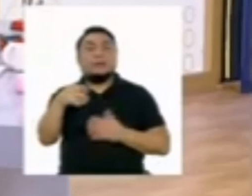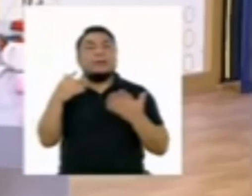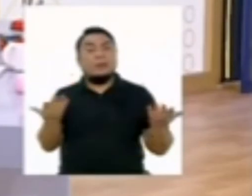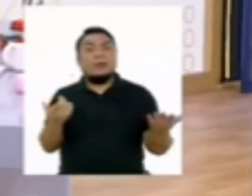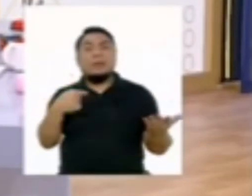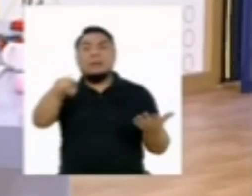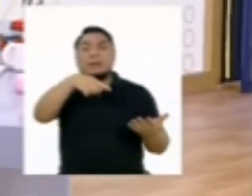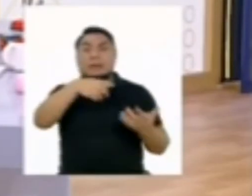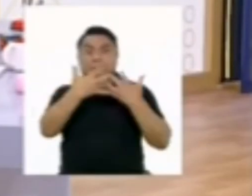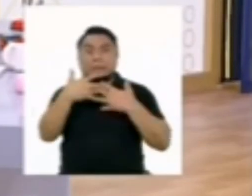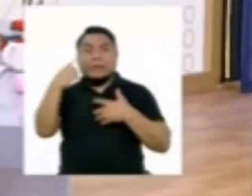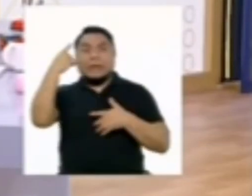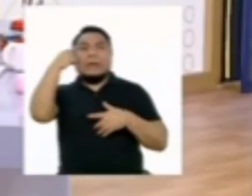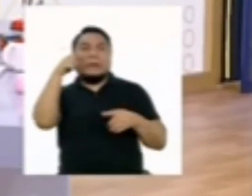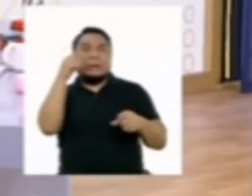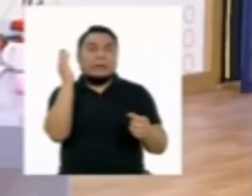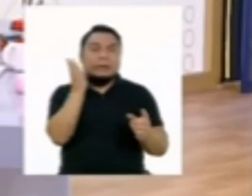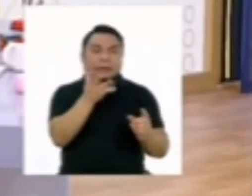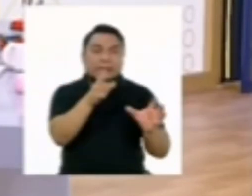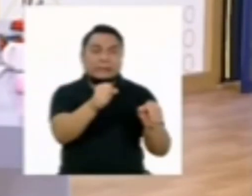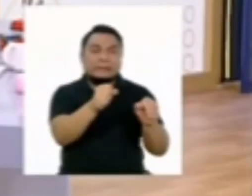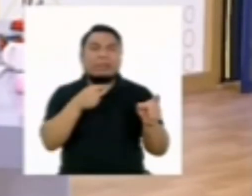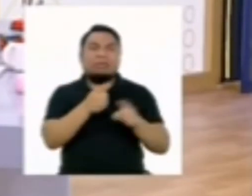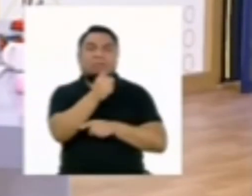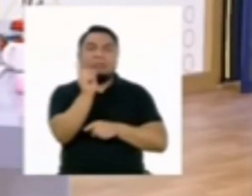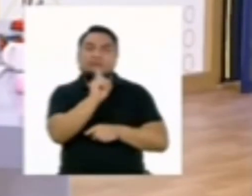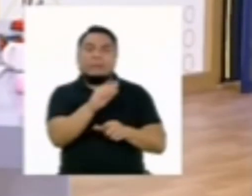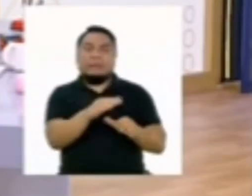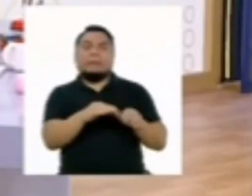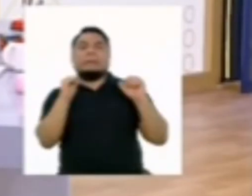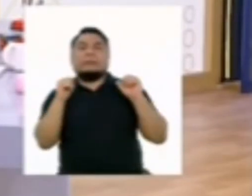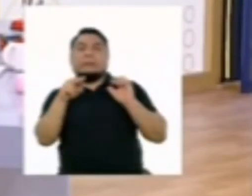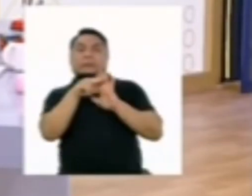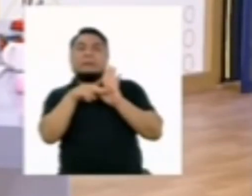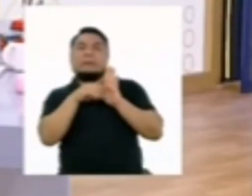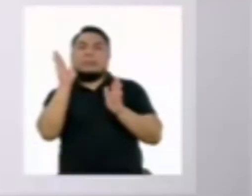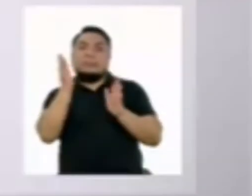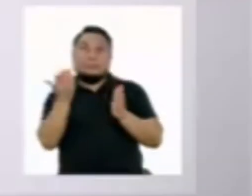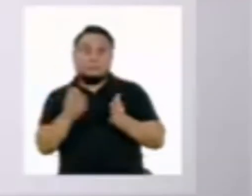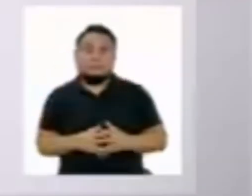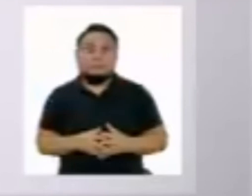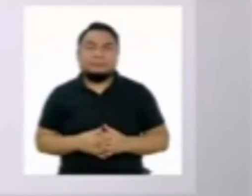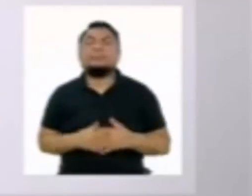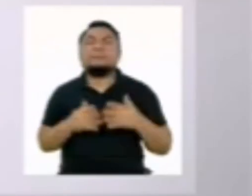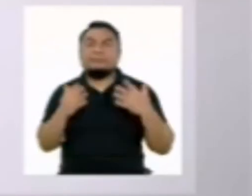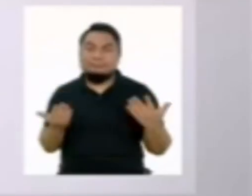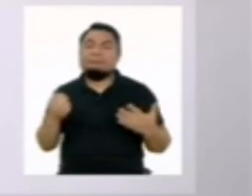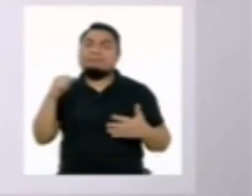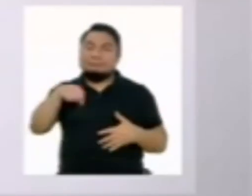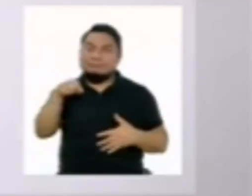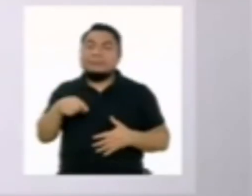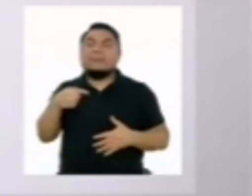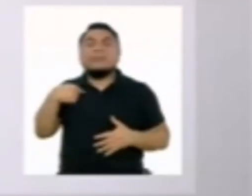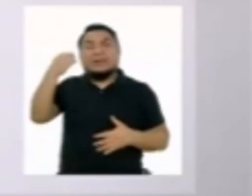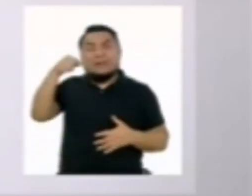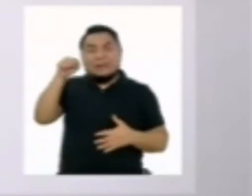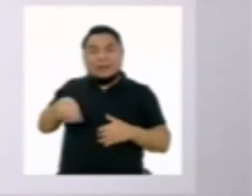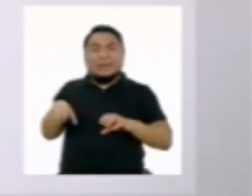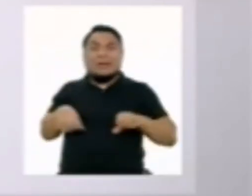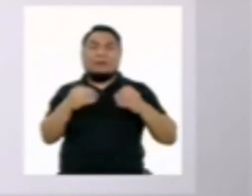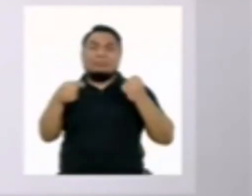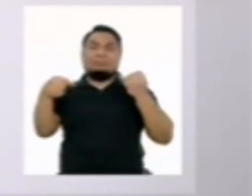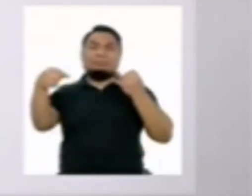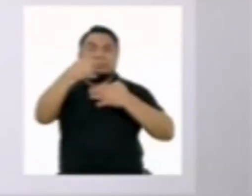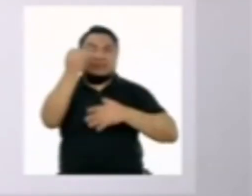Así, la van a pensar 2 veces antes de tomar decisiones que puedan afectar los ecosistemas. Para eso existen. Creo que hemos